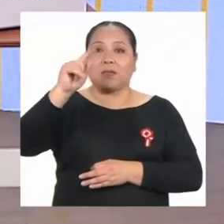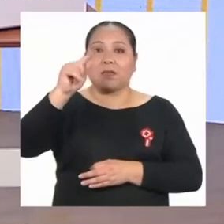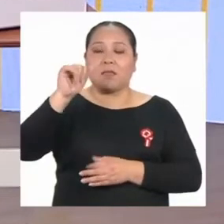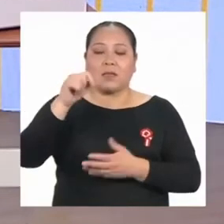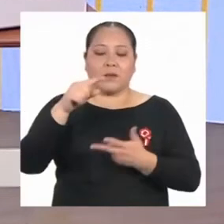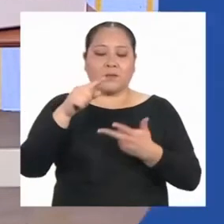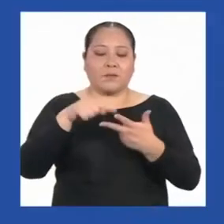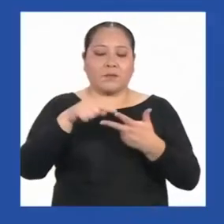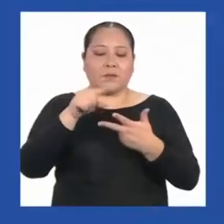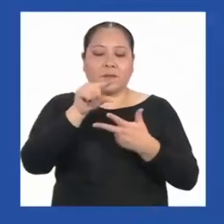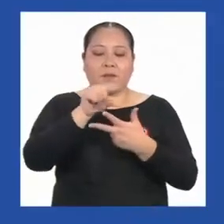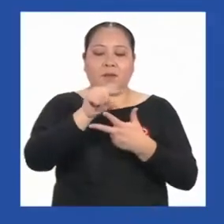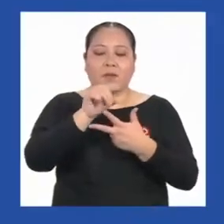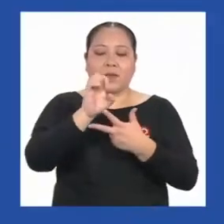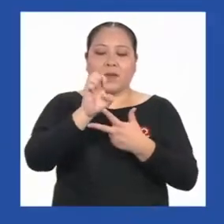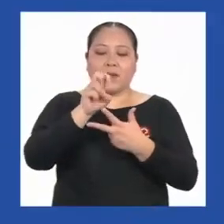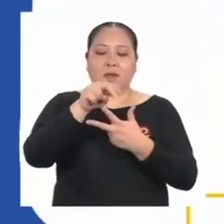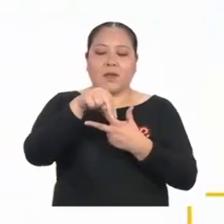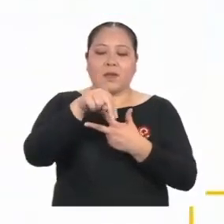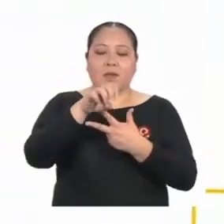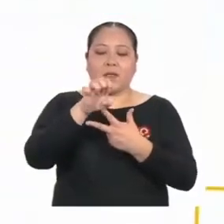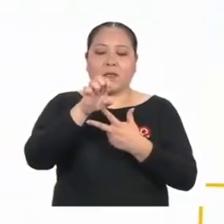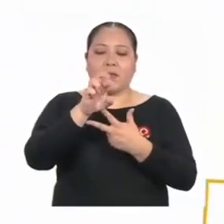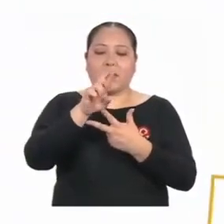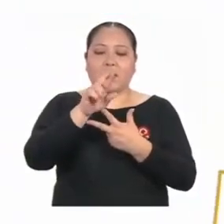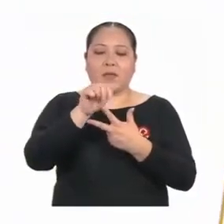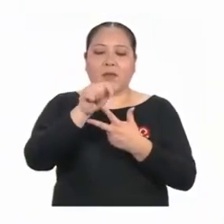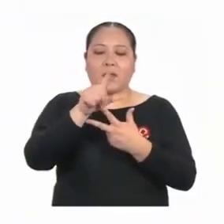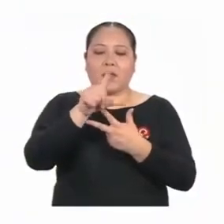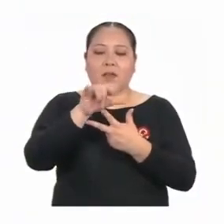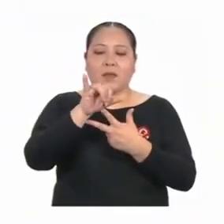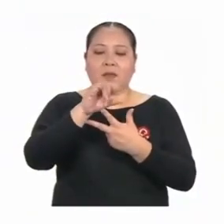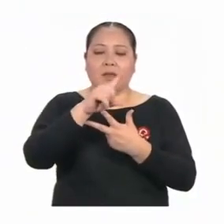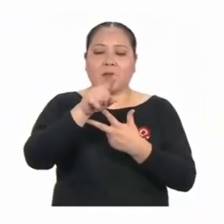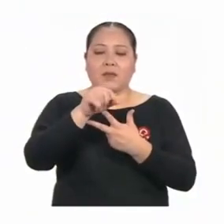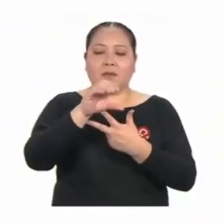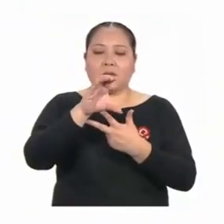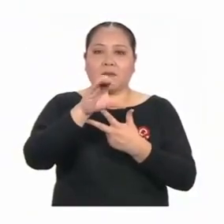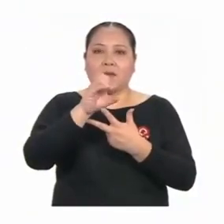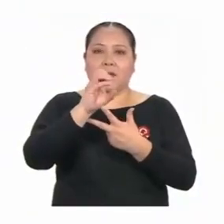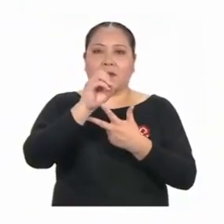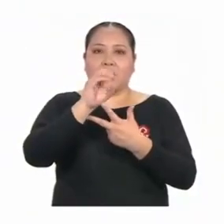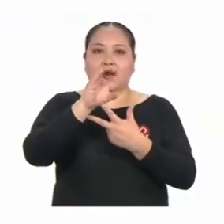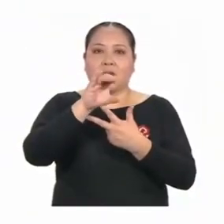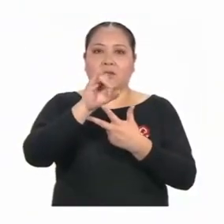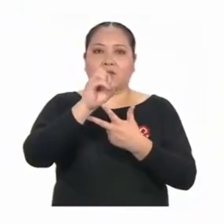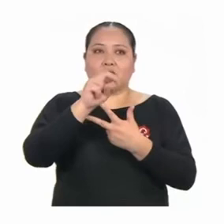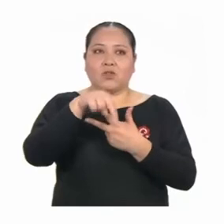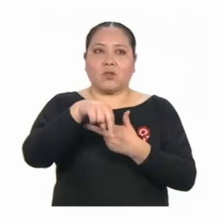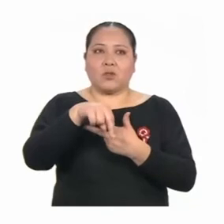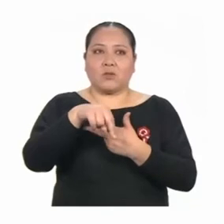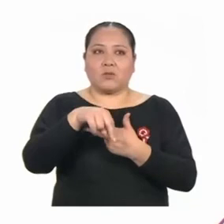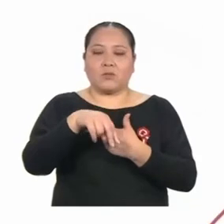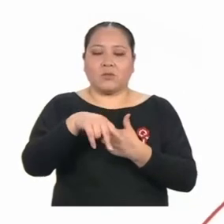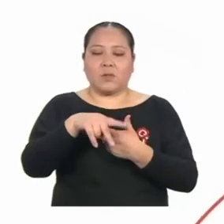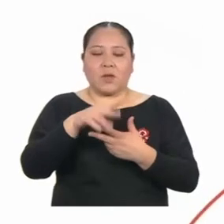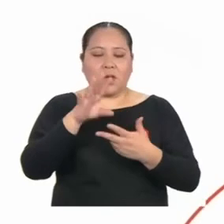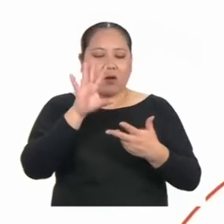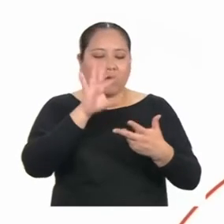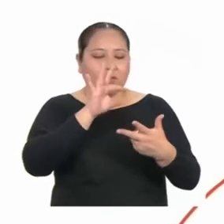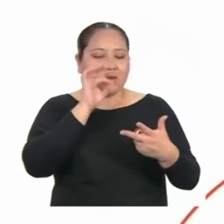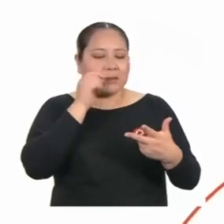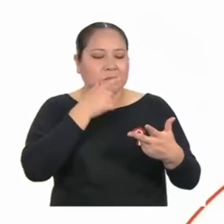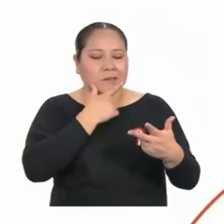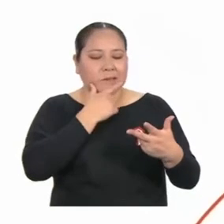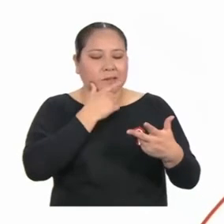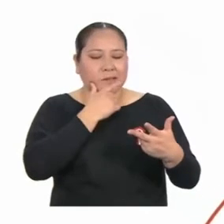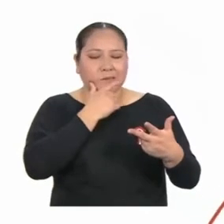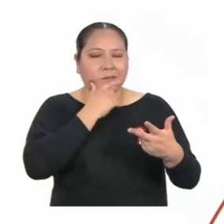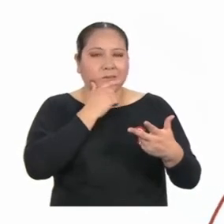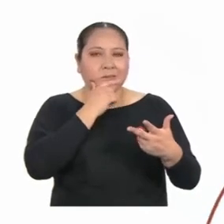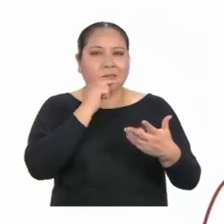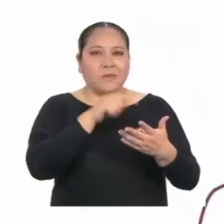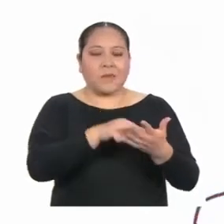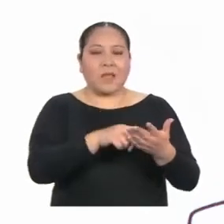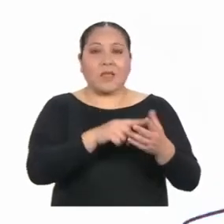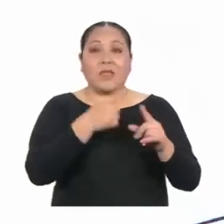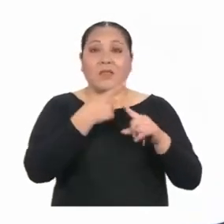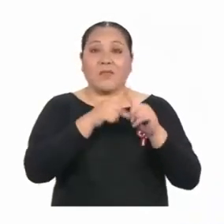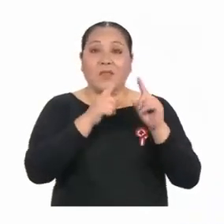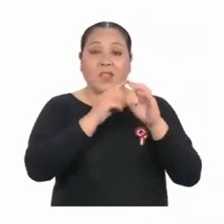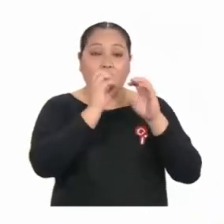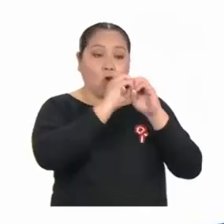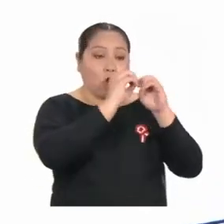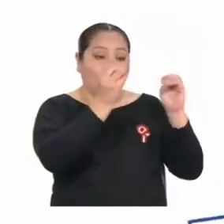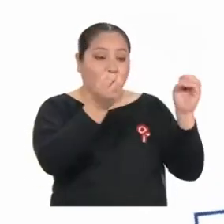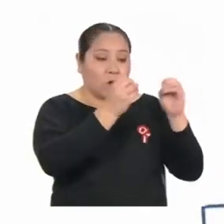de generalización, que consiste en inferir la proposición más general a partir de un conjunto de oraciones